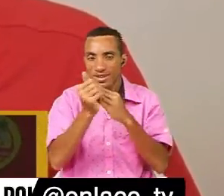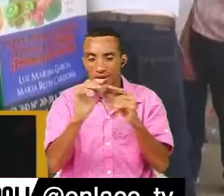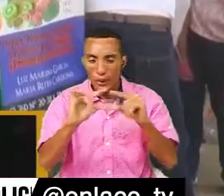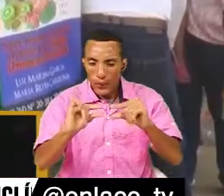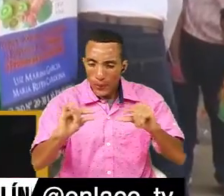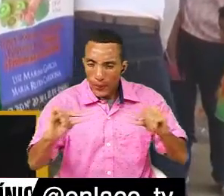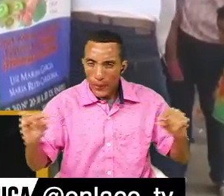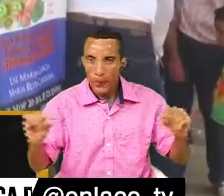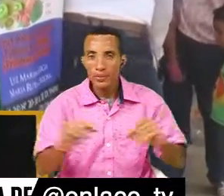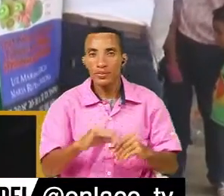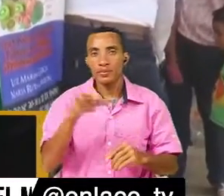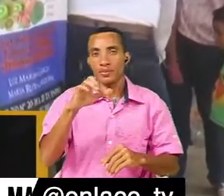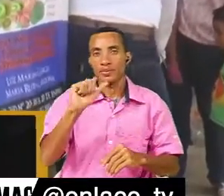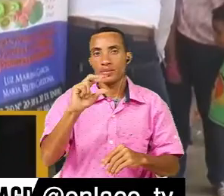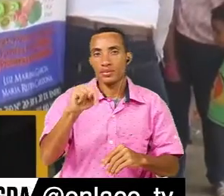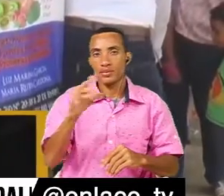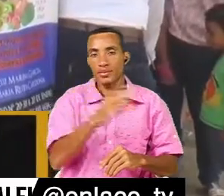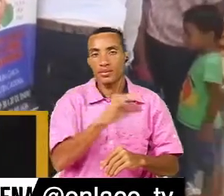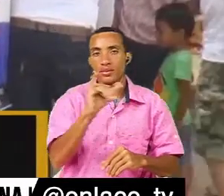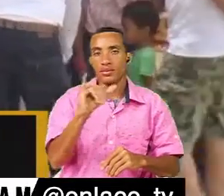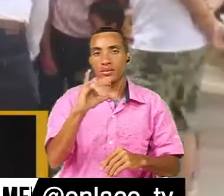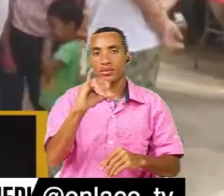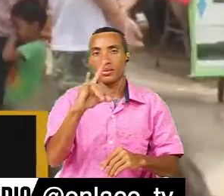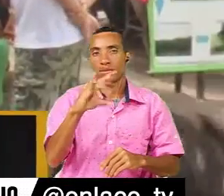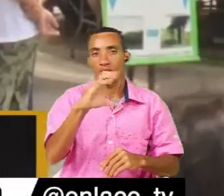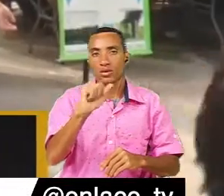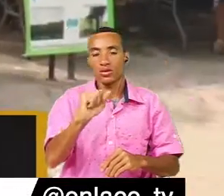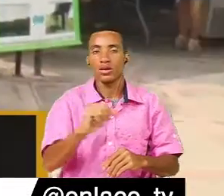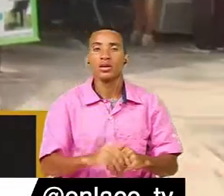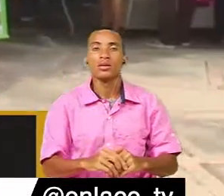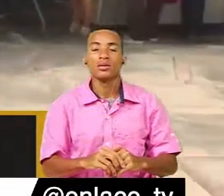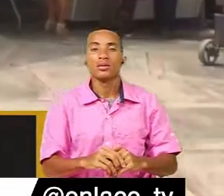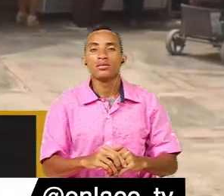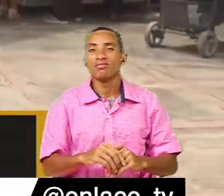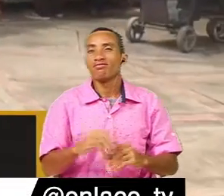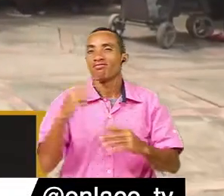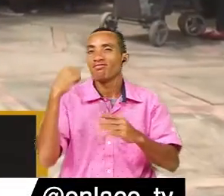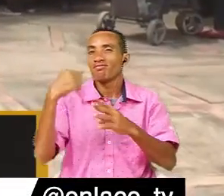yucas y lo concerniente a